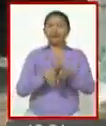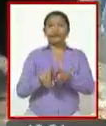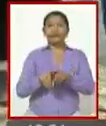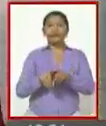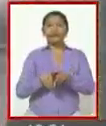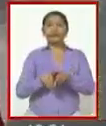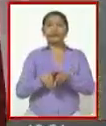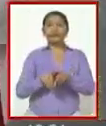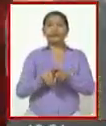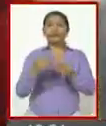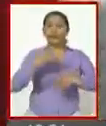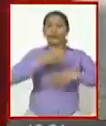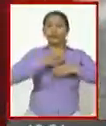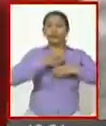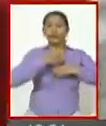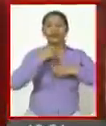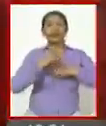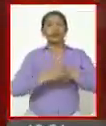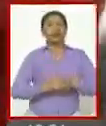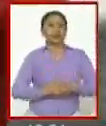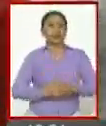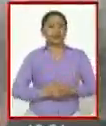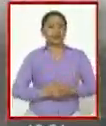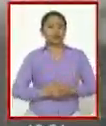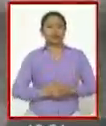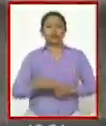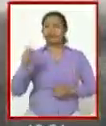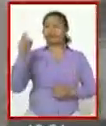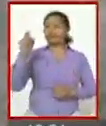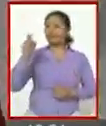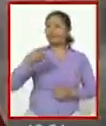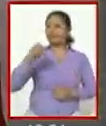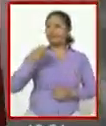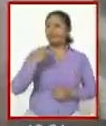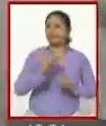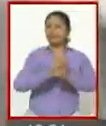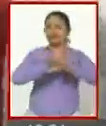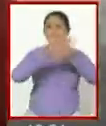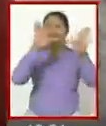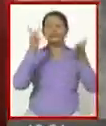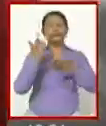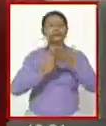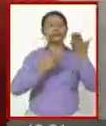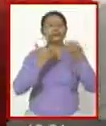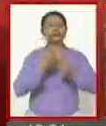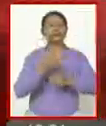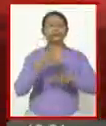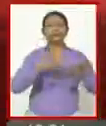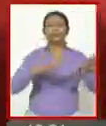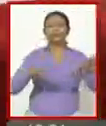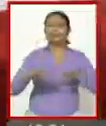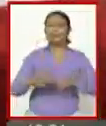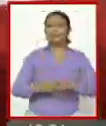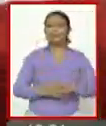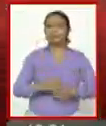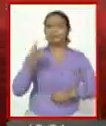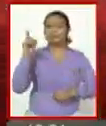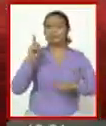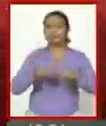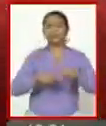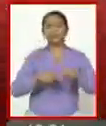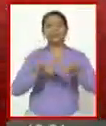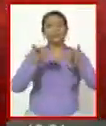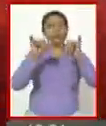todo a través de este tipo de protestas de que debe de esclarecerse un hecho tan desastroso, no puede